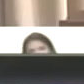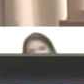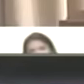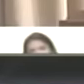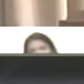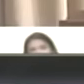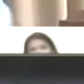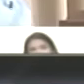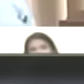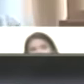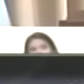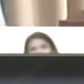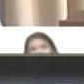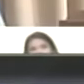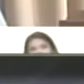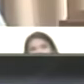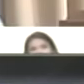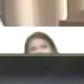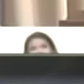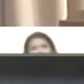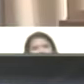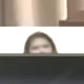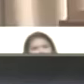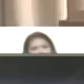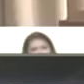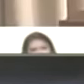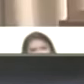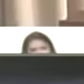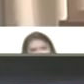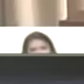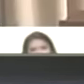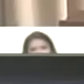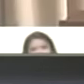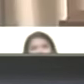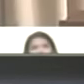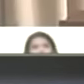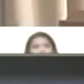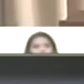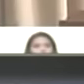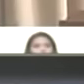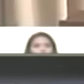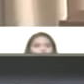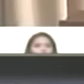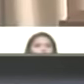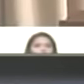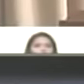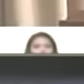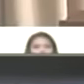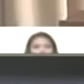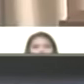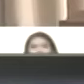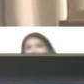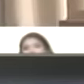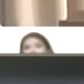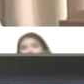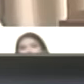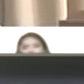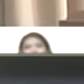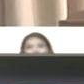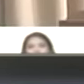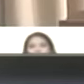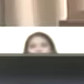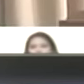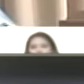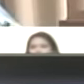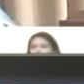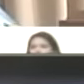decir, en el objetivo, ya no solamente es la población, sino también dañar